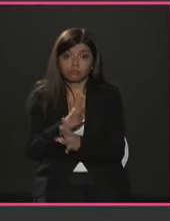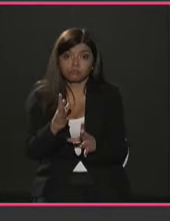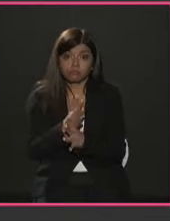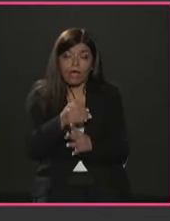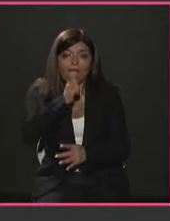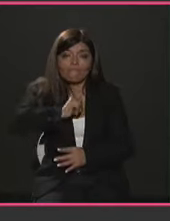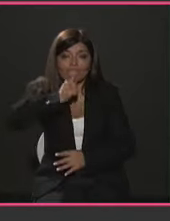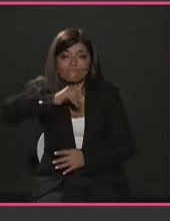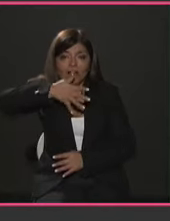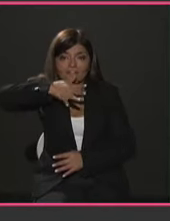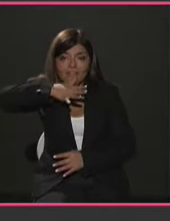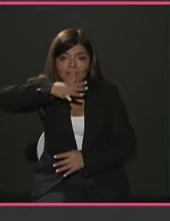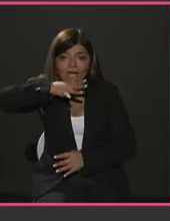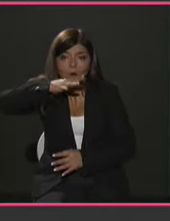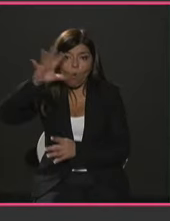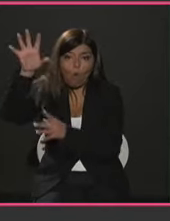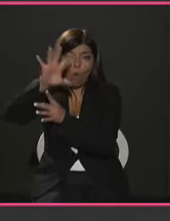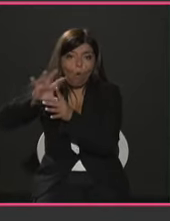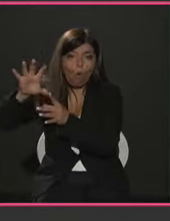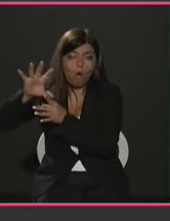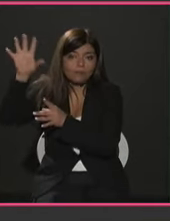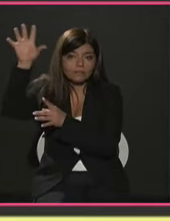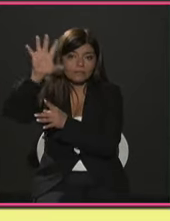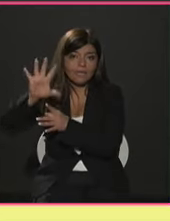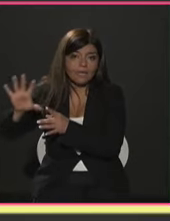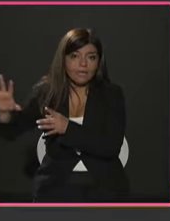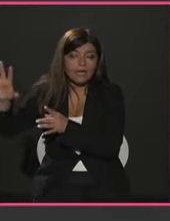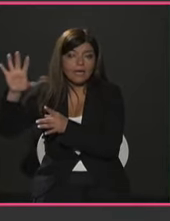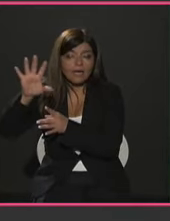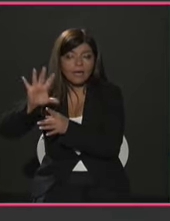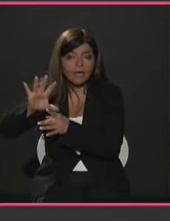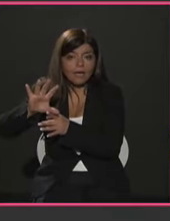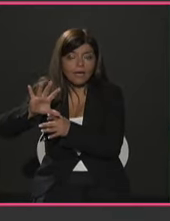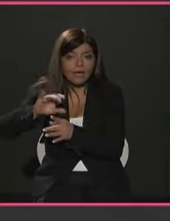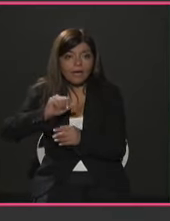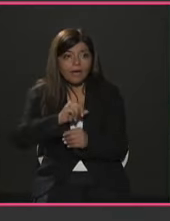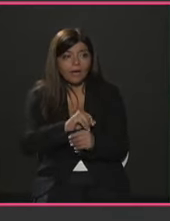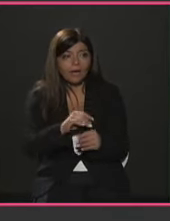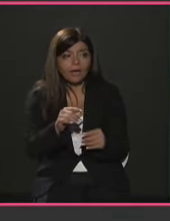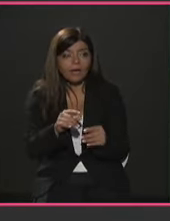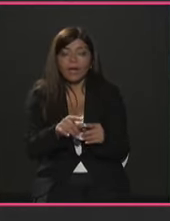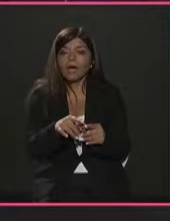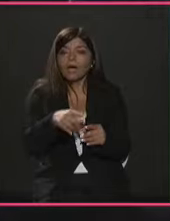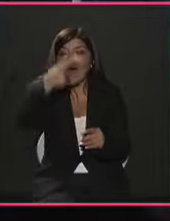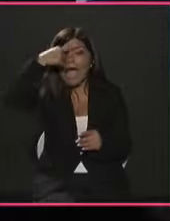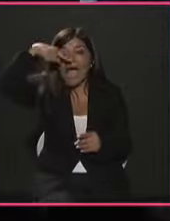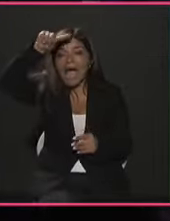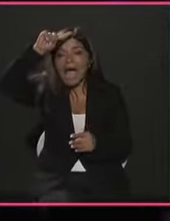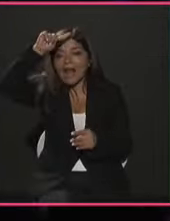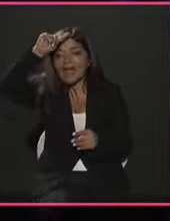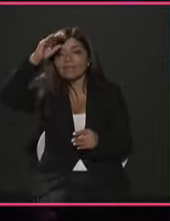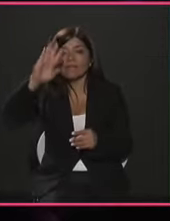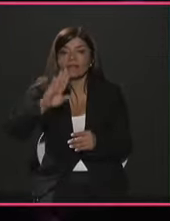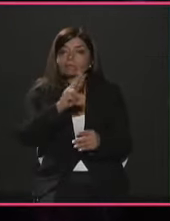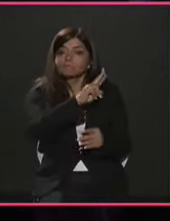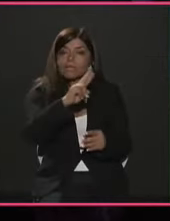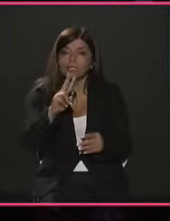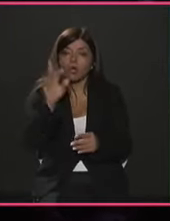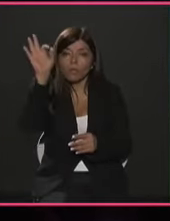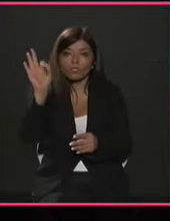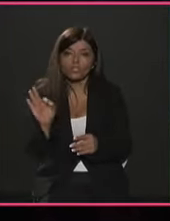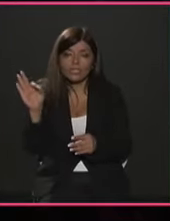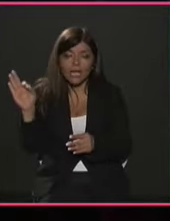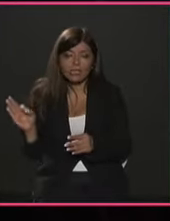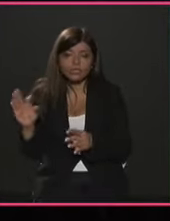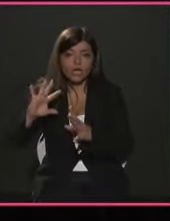hídrico en la región deia de á también verso el 22 por en el